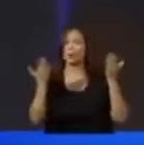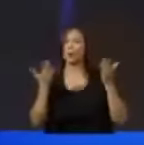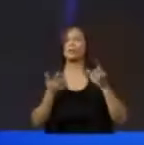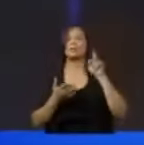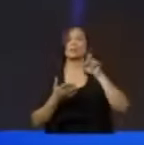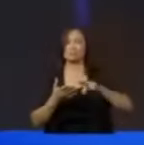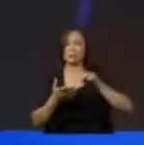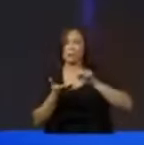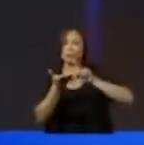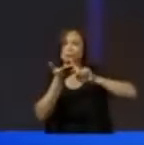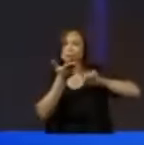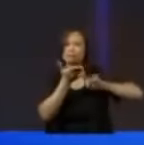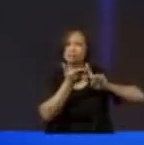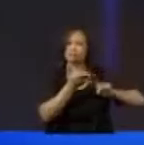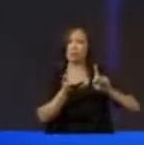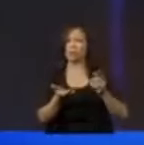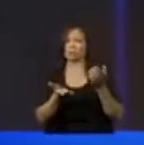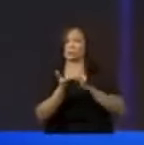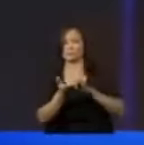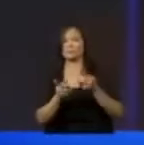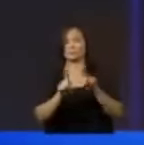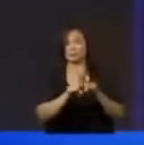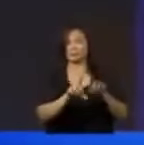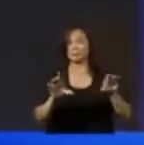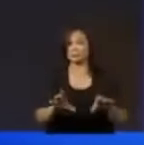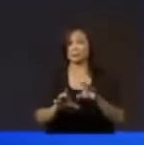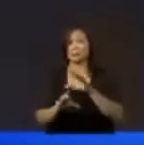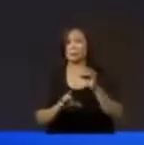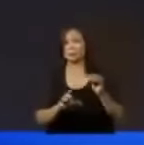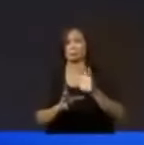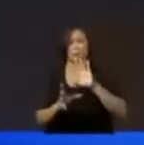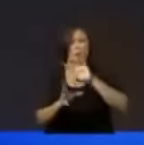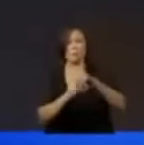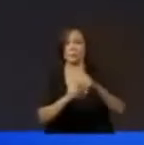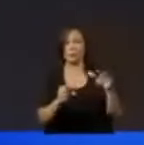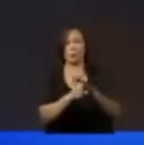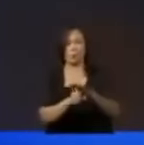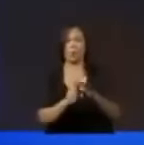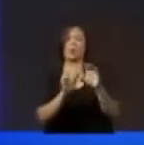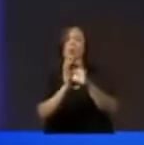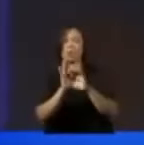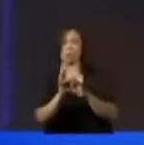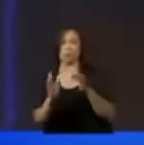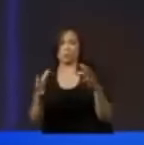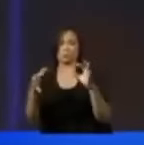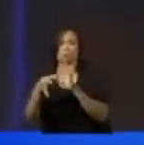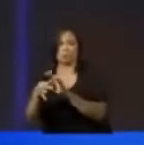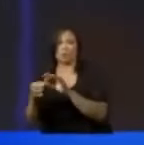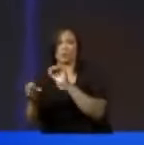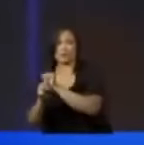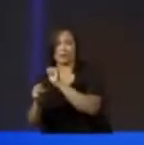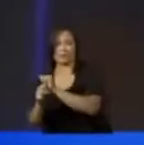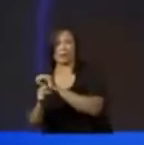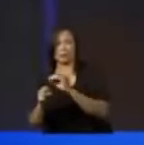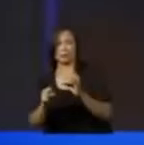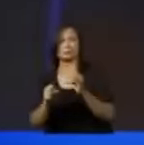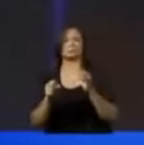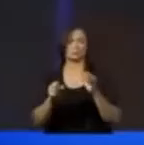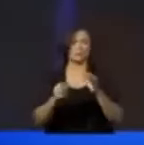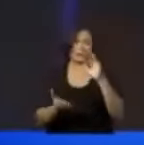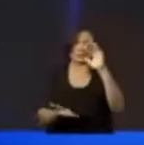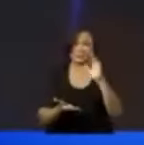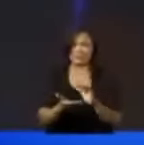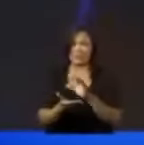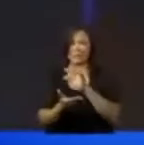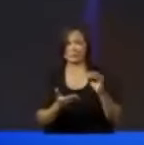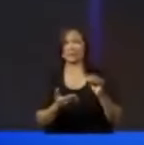Tenemos que revisarla, pero esto debe hacerse también de manera integral con el código laboral. Tenemos que trabajar en la